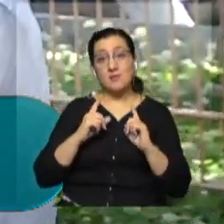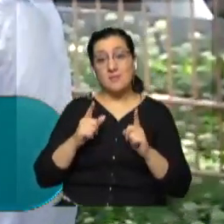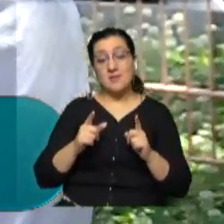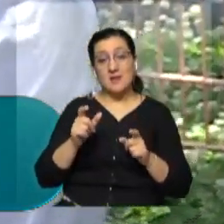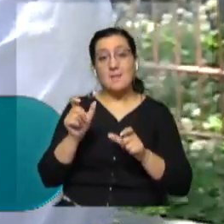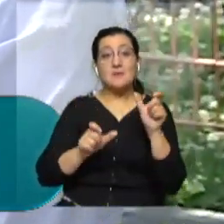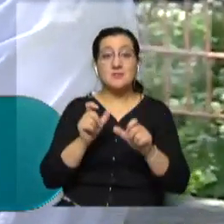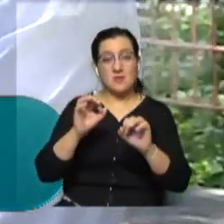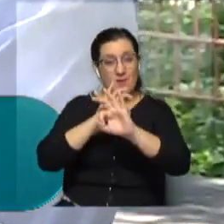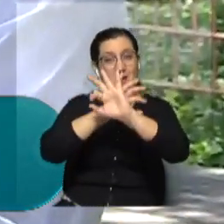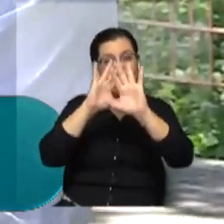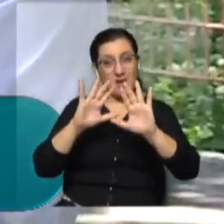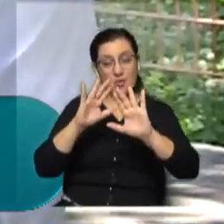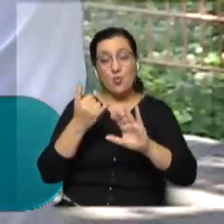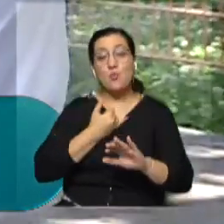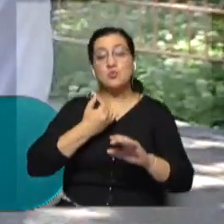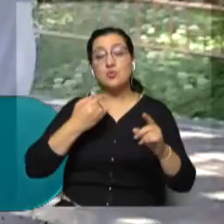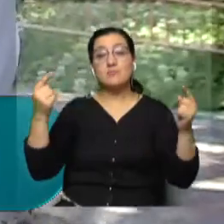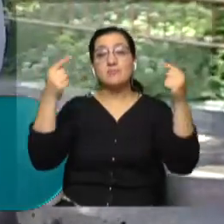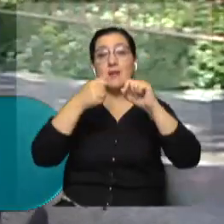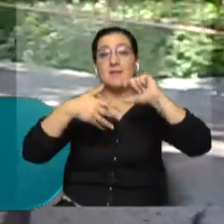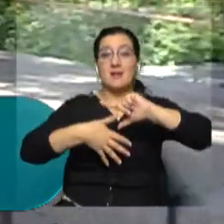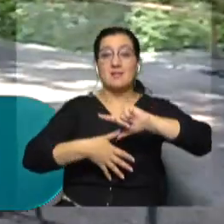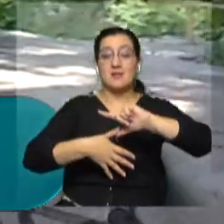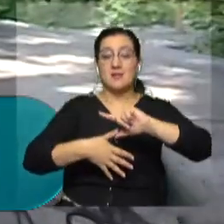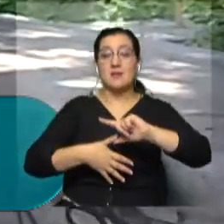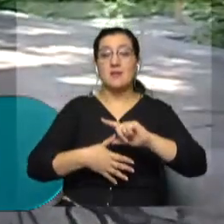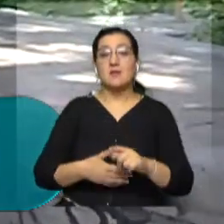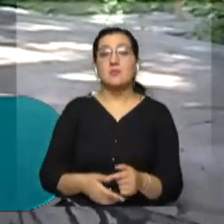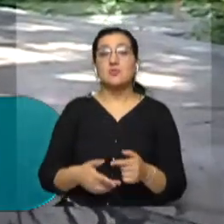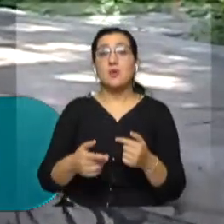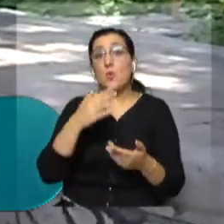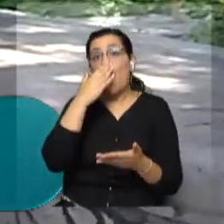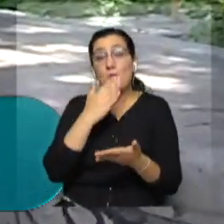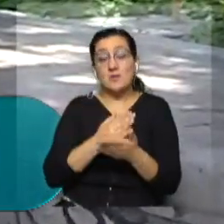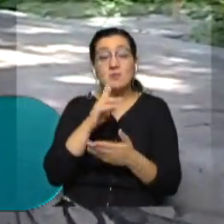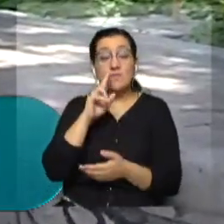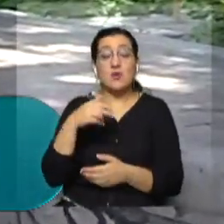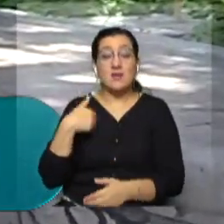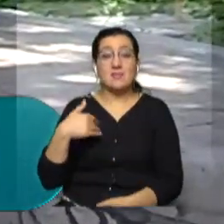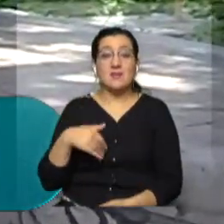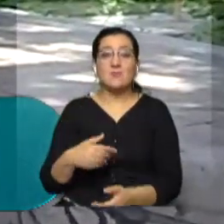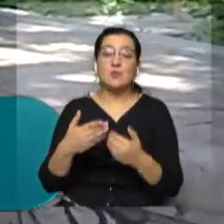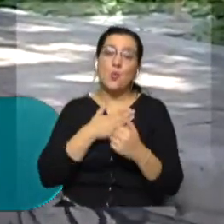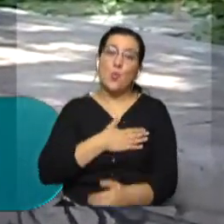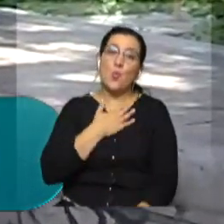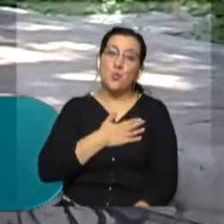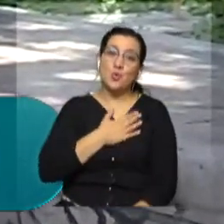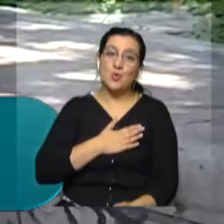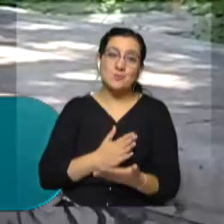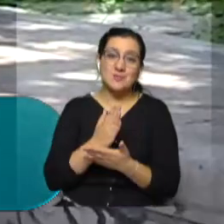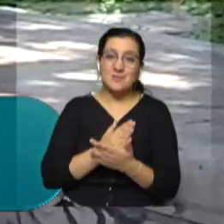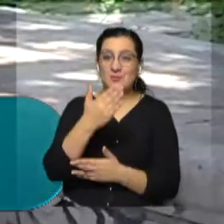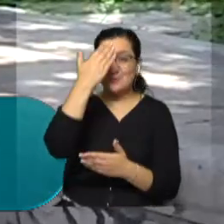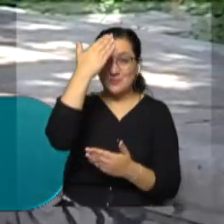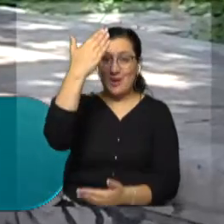público le haya quedado un poco claro de qué van los debates aquí en América Latina, sobre todo este último que se dio en Argentina. Bueno, esperamos encontrarte pronto. Bueno, un gusto como siempre y un